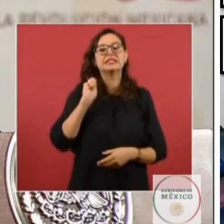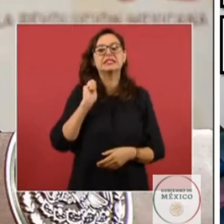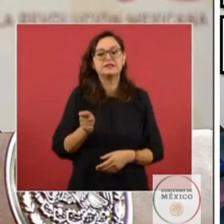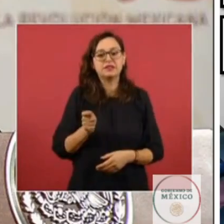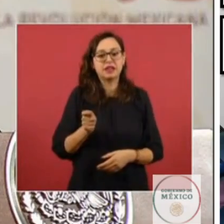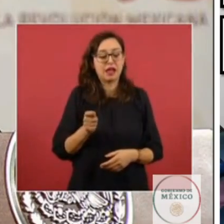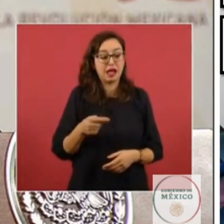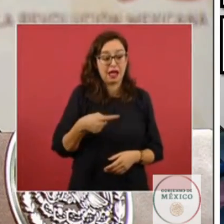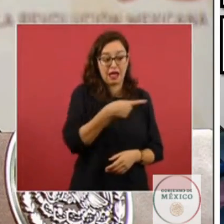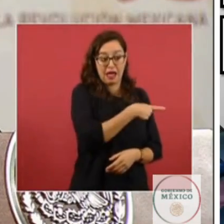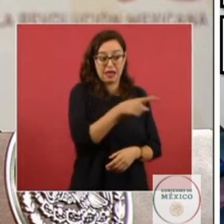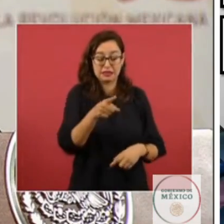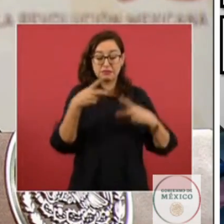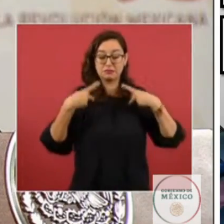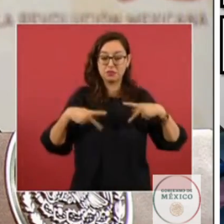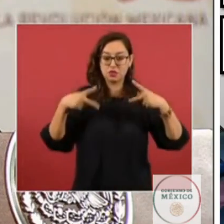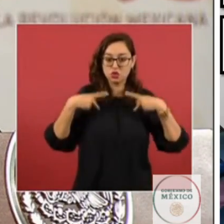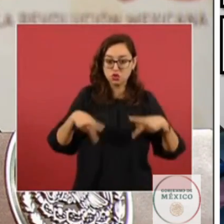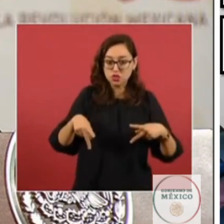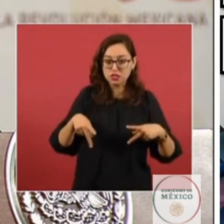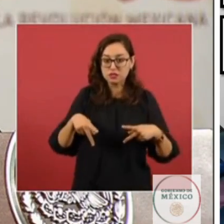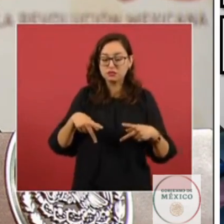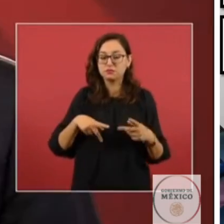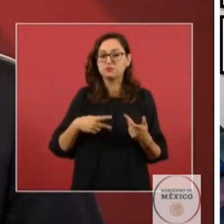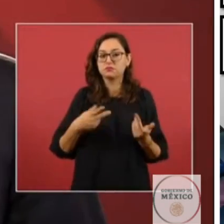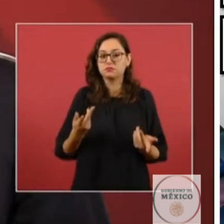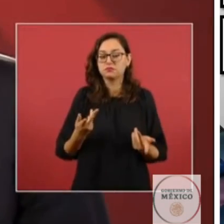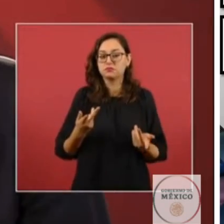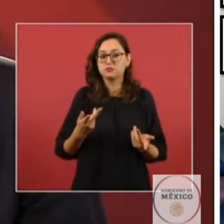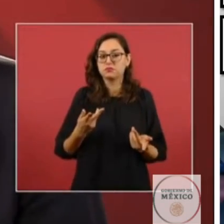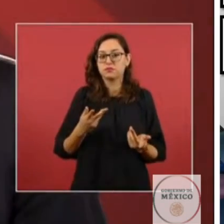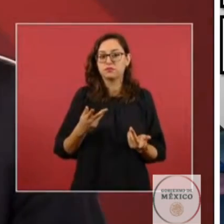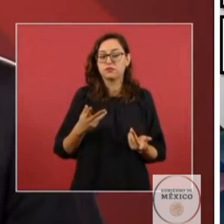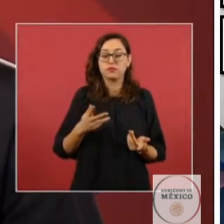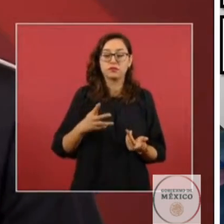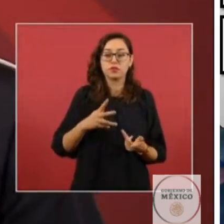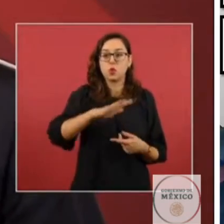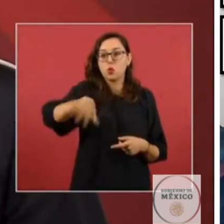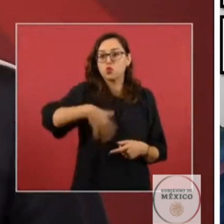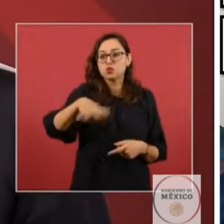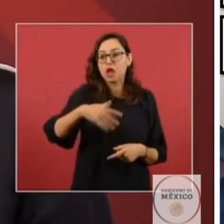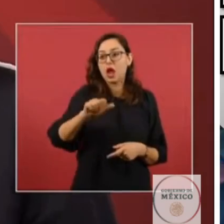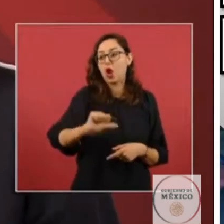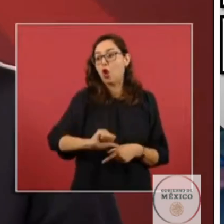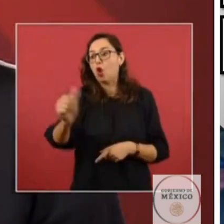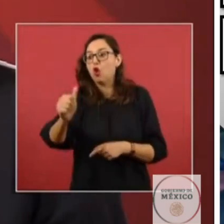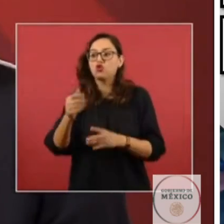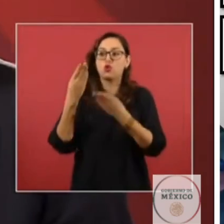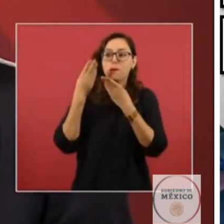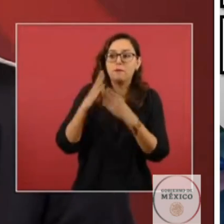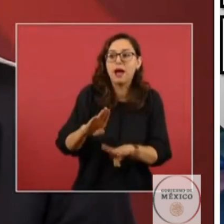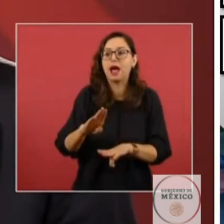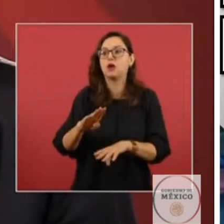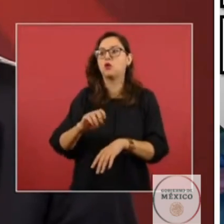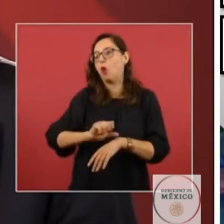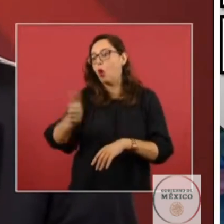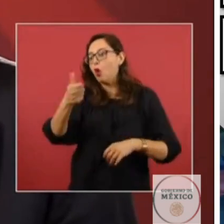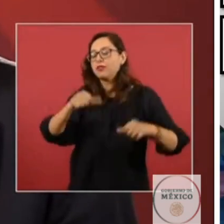No hemos hecho. Miren, quiero hacerles una clase. No sé si estoy abusando, adelante, presidente. Adelante.